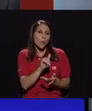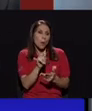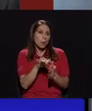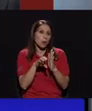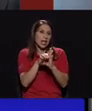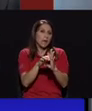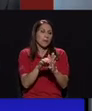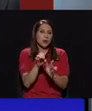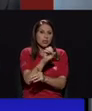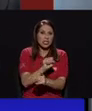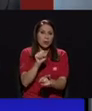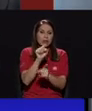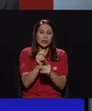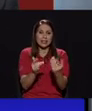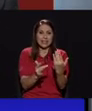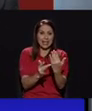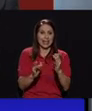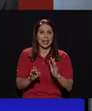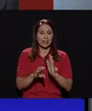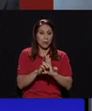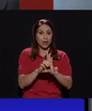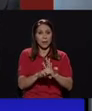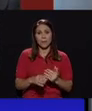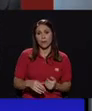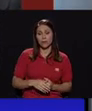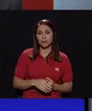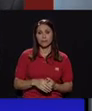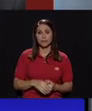aproximaciones técnicas como disponibilidad de pago